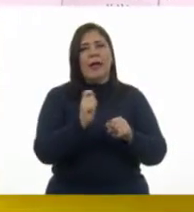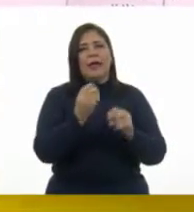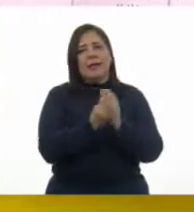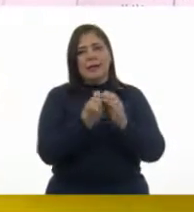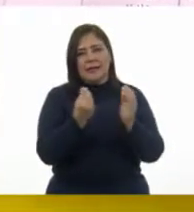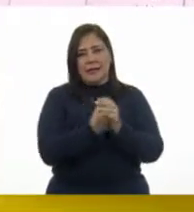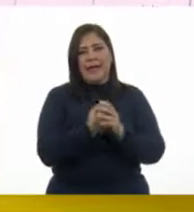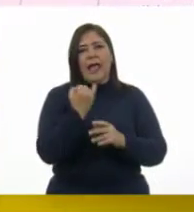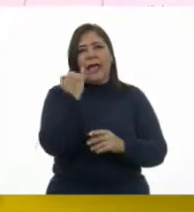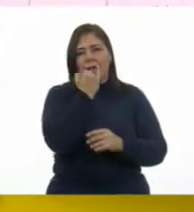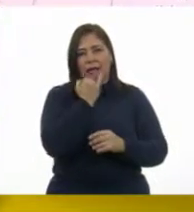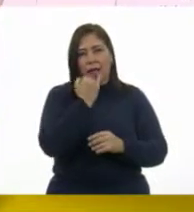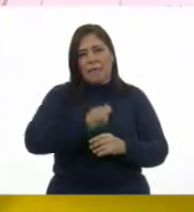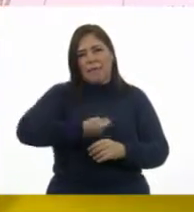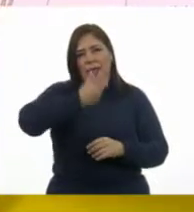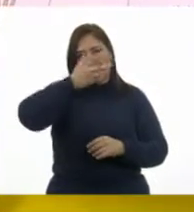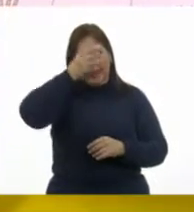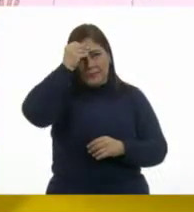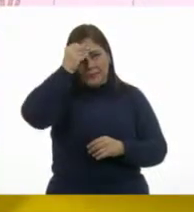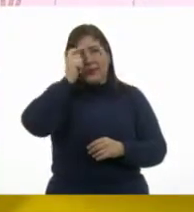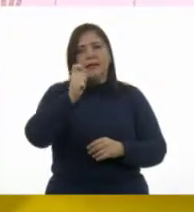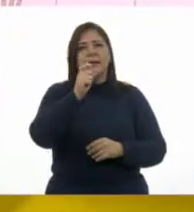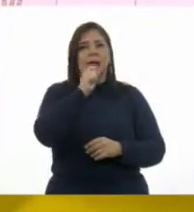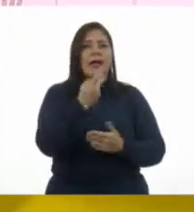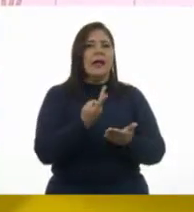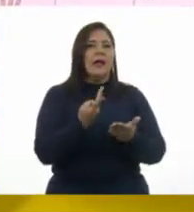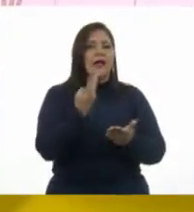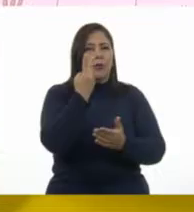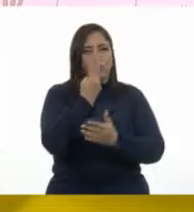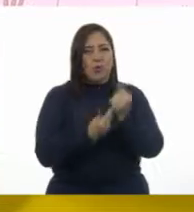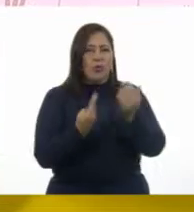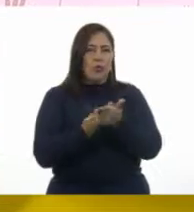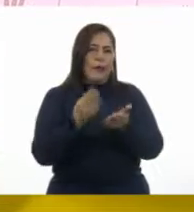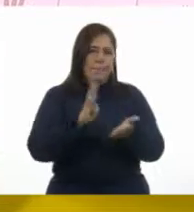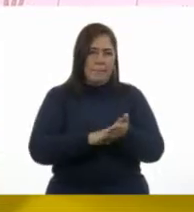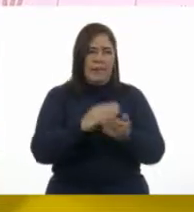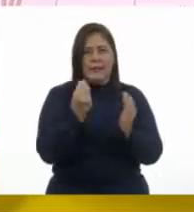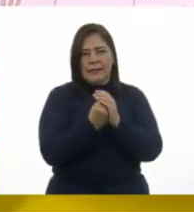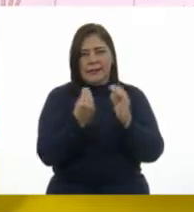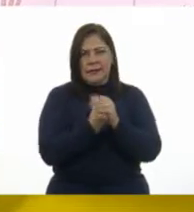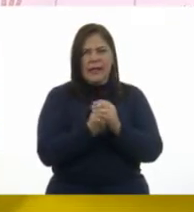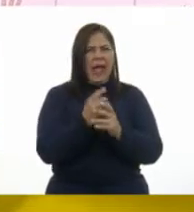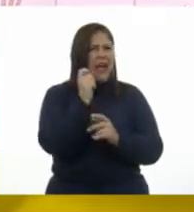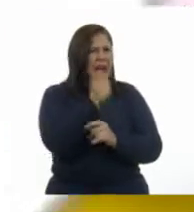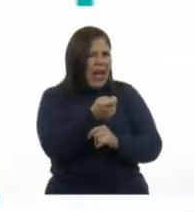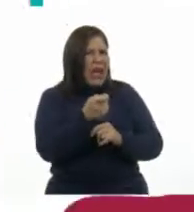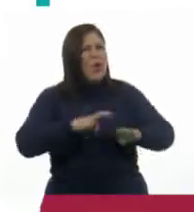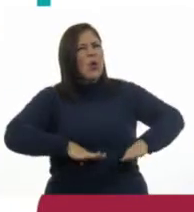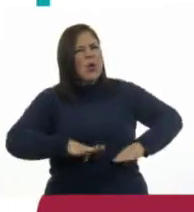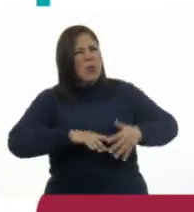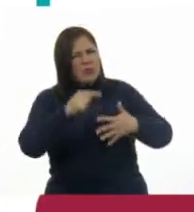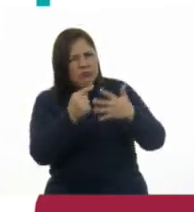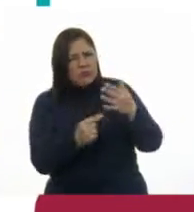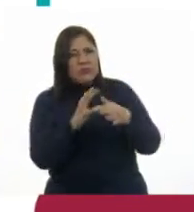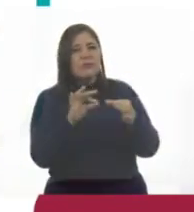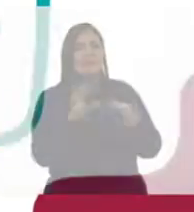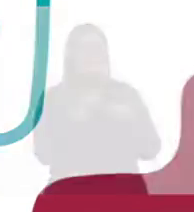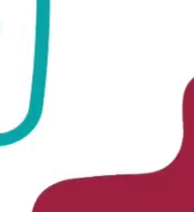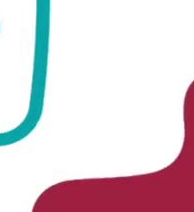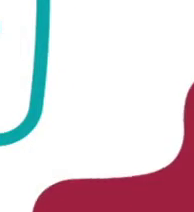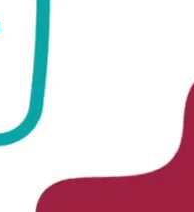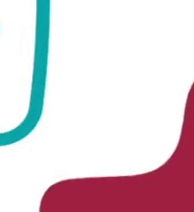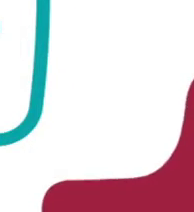clase bilingüe. Esto fue ¿Cómo se llama? ¿Cómo es? Espero lo hayan disfrutado tanto como nosotros.